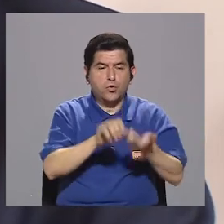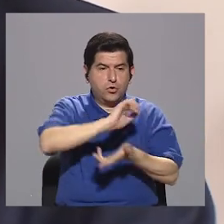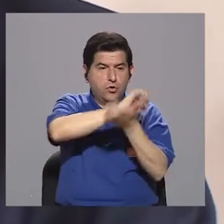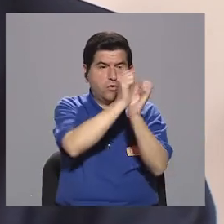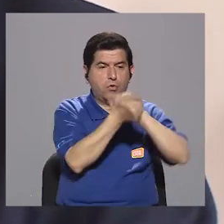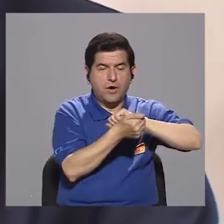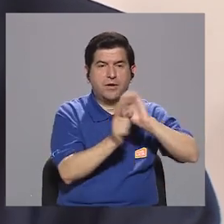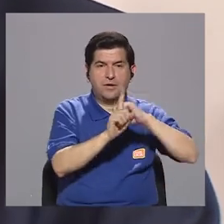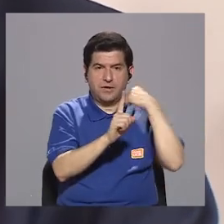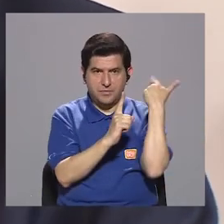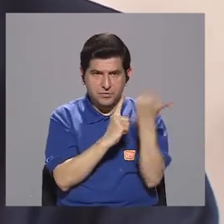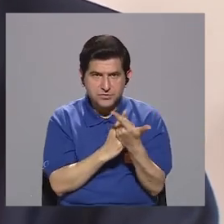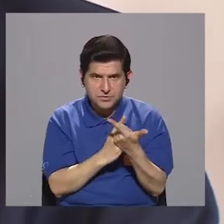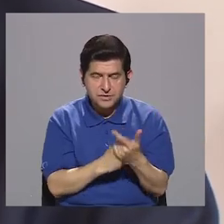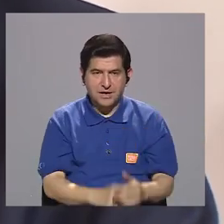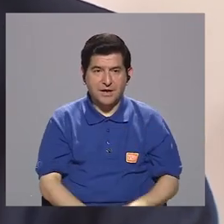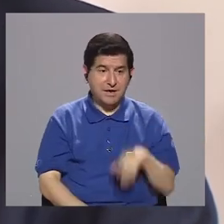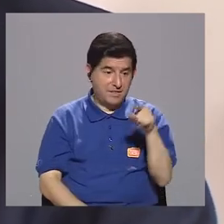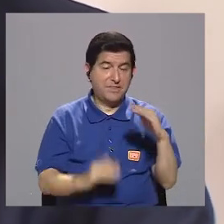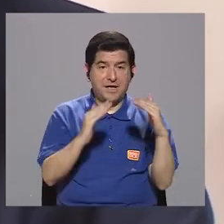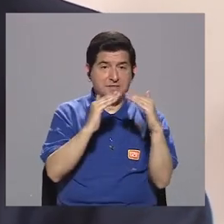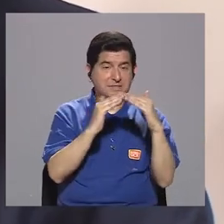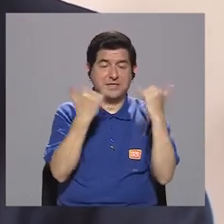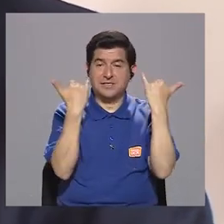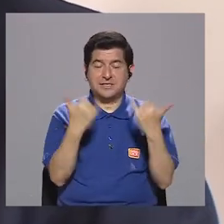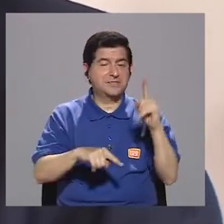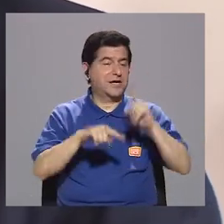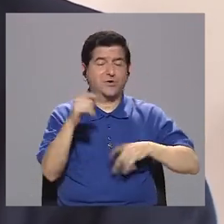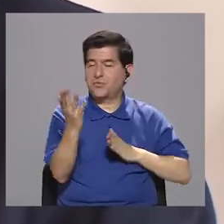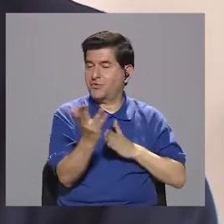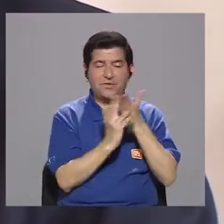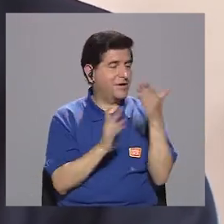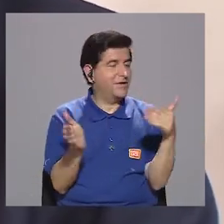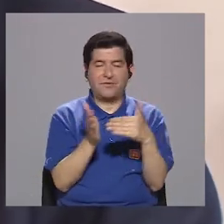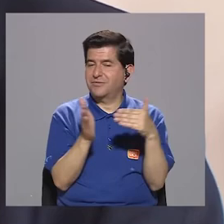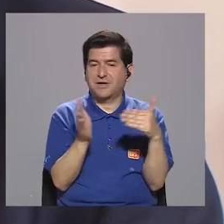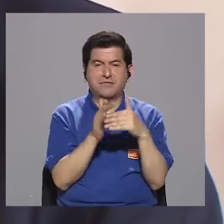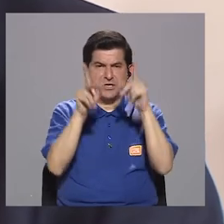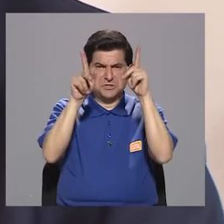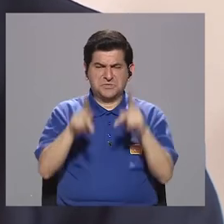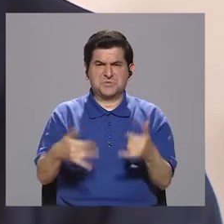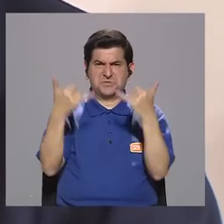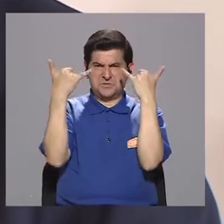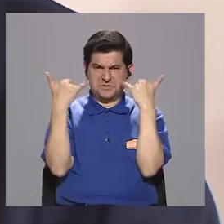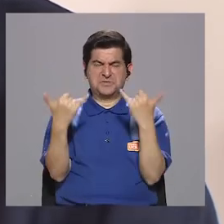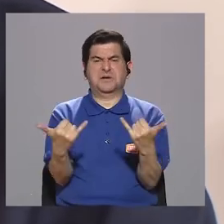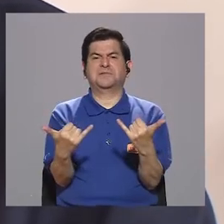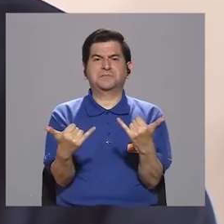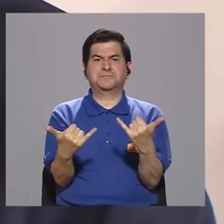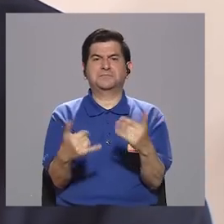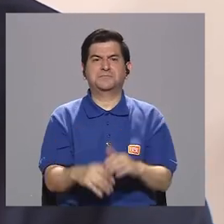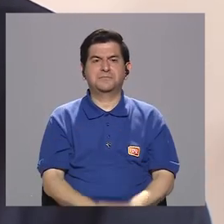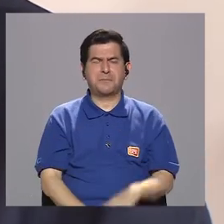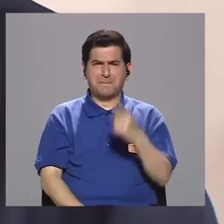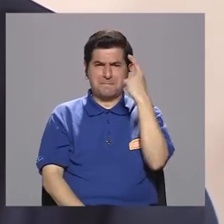Reforma Social, muchas de esas casas no pudo volver, ¿verdad? Porque esa gente ya consideraban al doctor